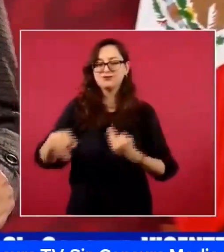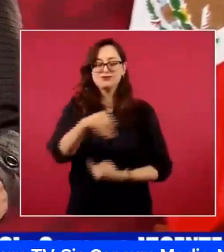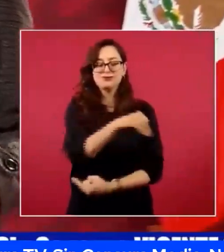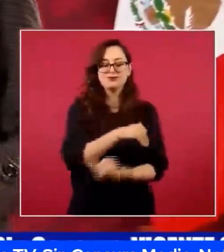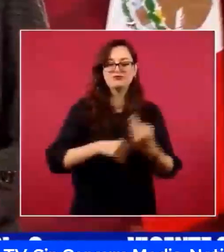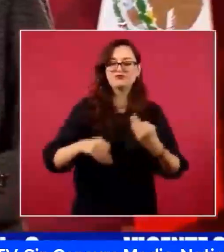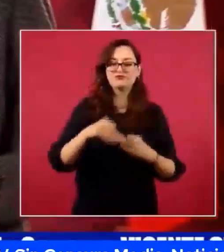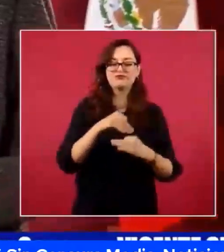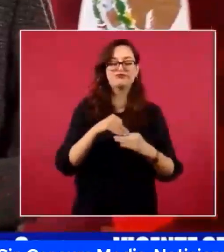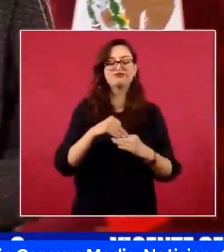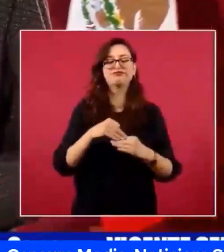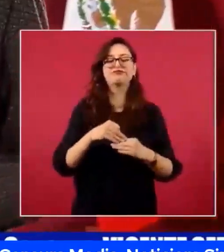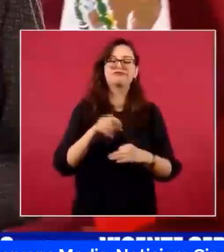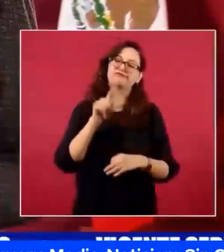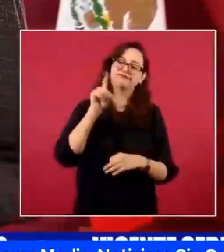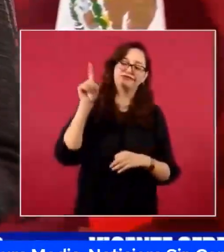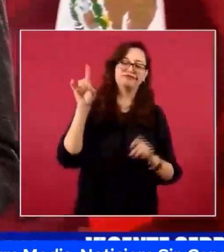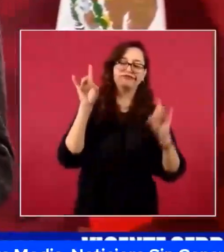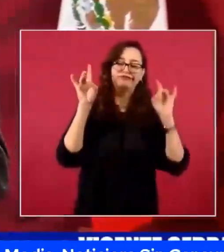A la marcha